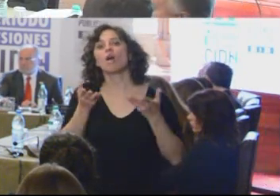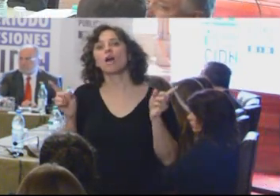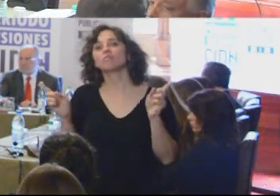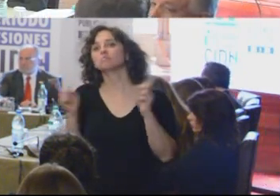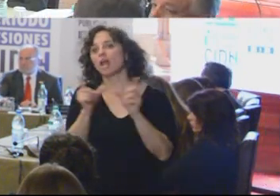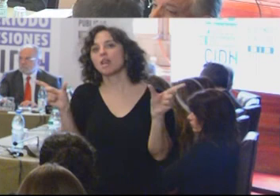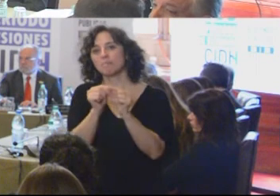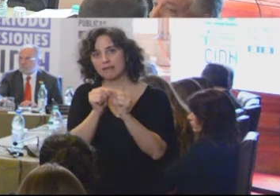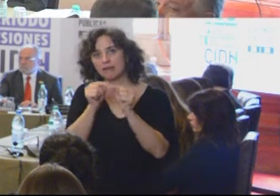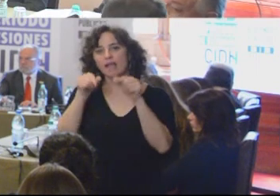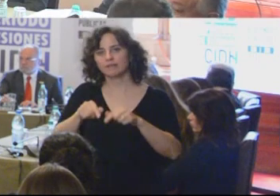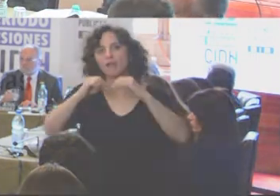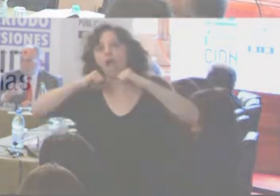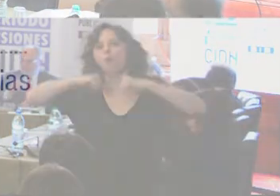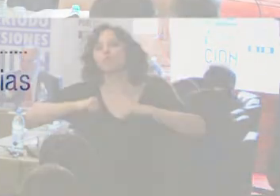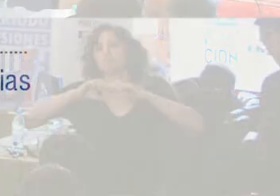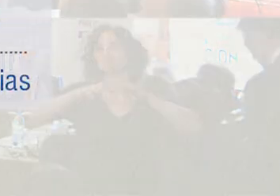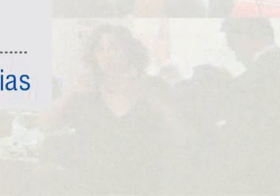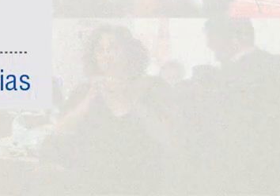esta audiencia